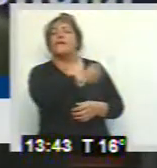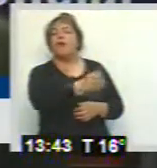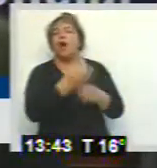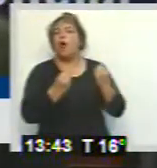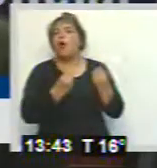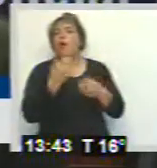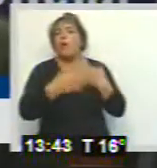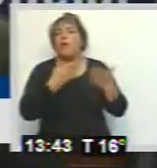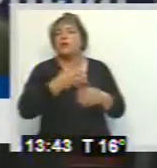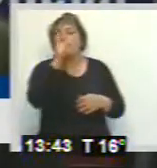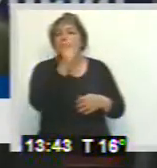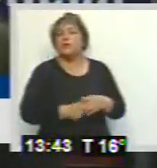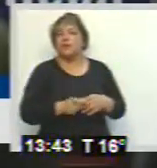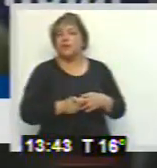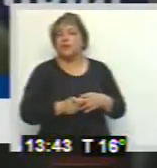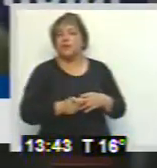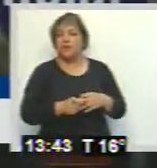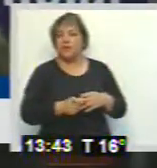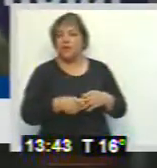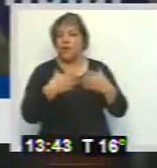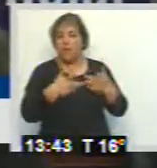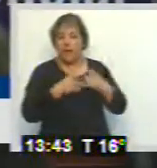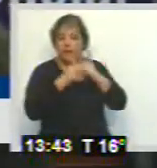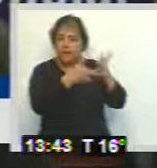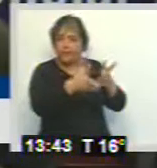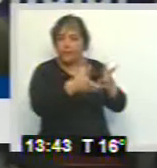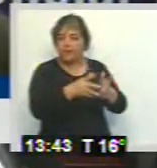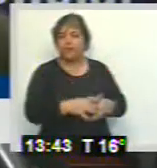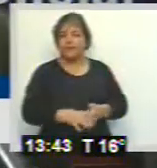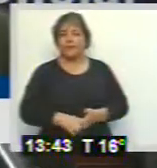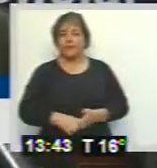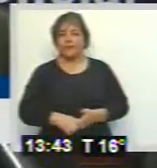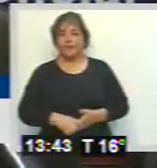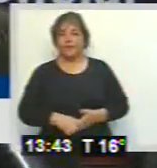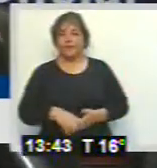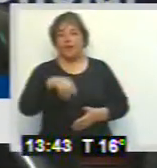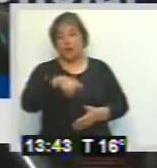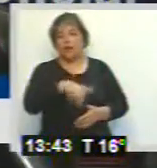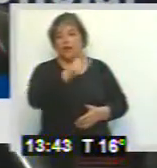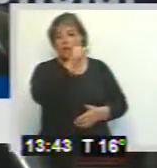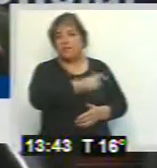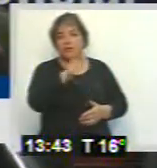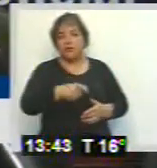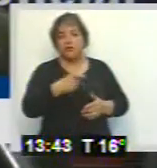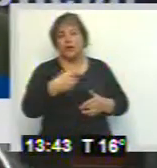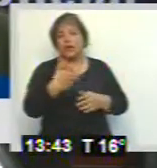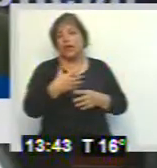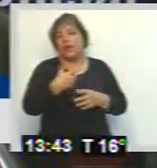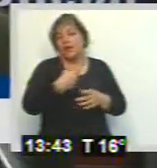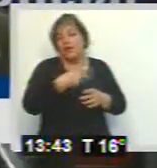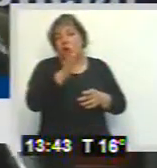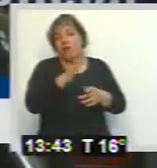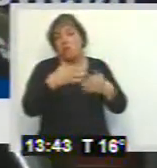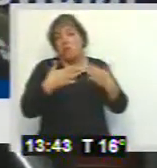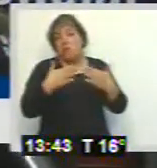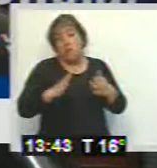actuar la gente para tratar de resaltar estos casos? Bueno, estas personas, los que han sido víctimas, pueden concurrir